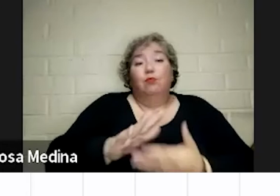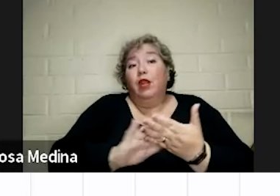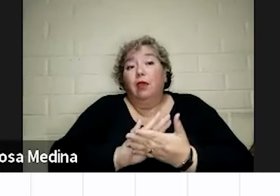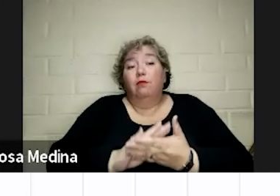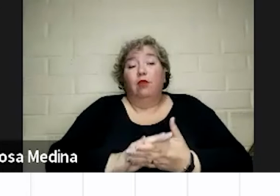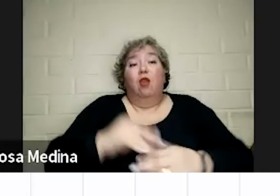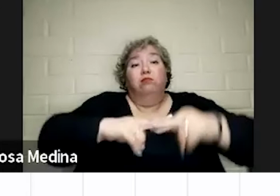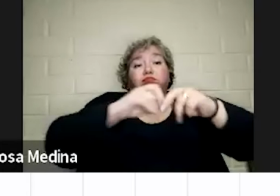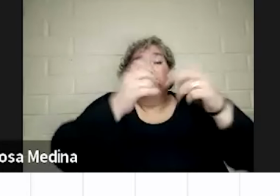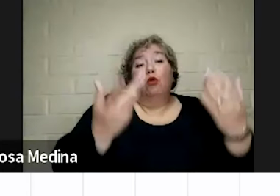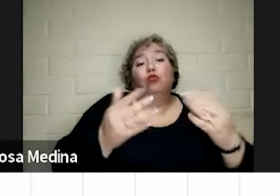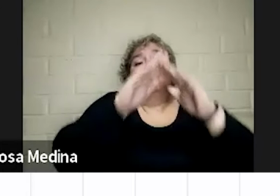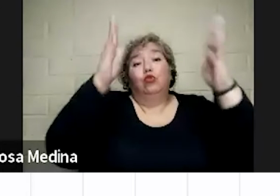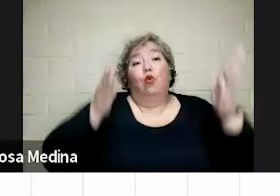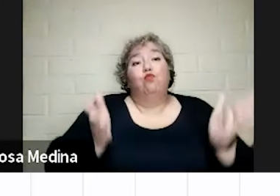mueble.